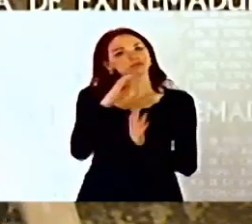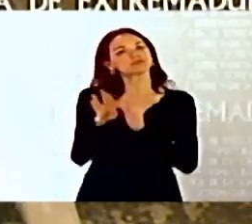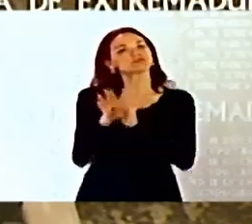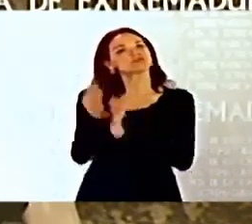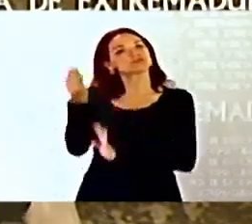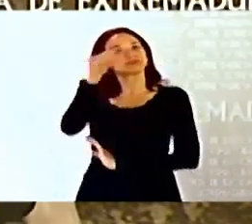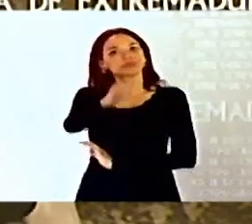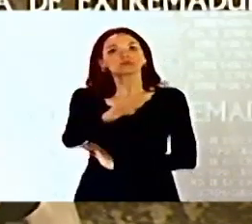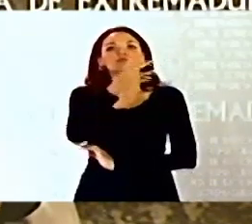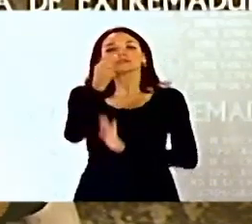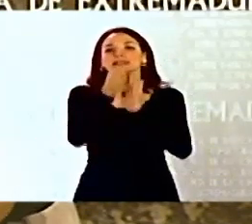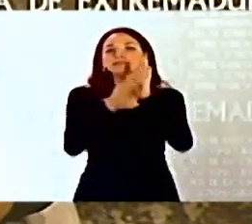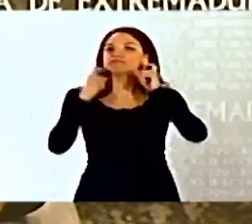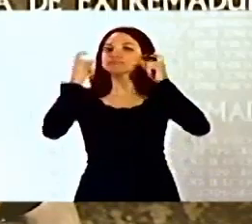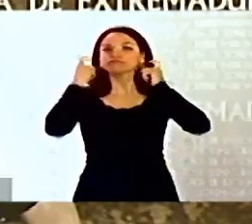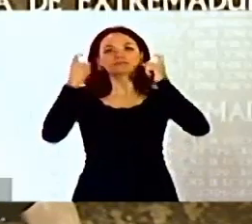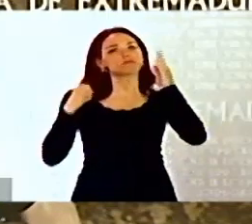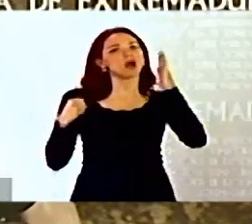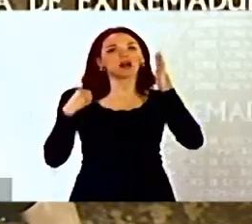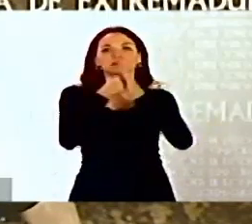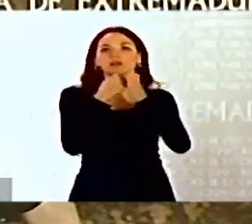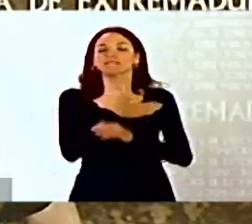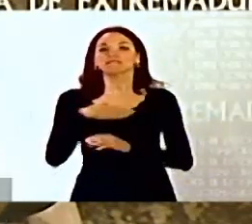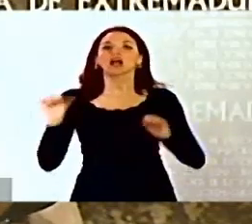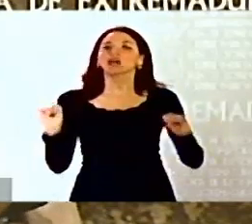poner cuantas medidas sean necesarias para paliar